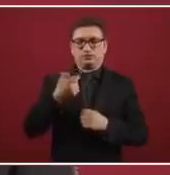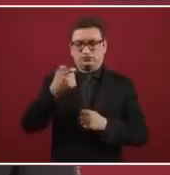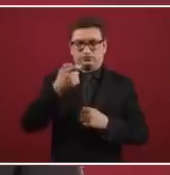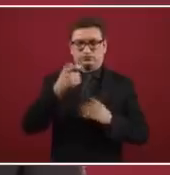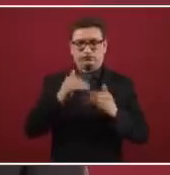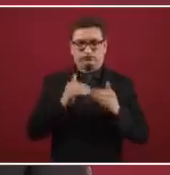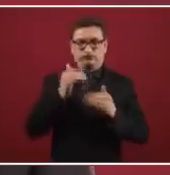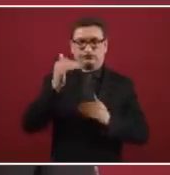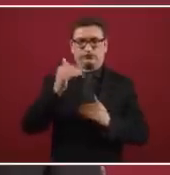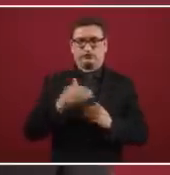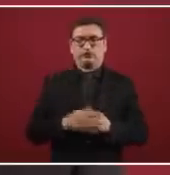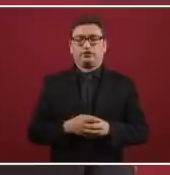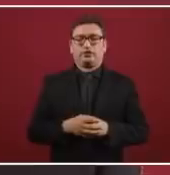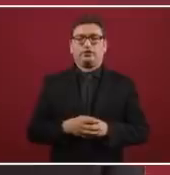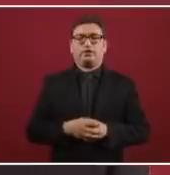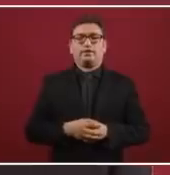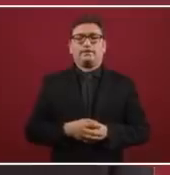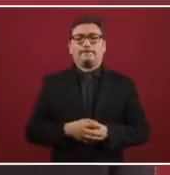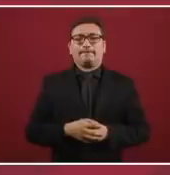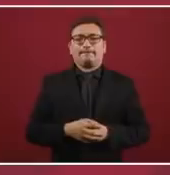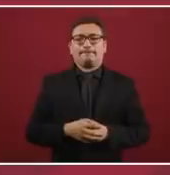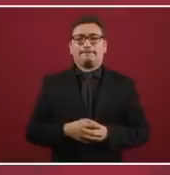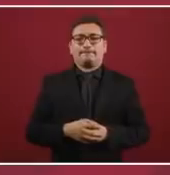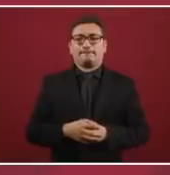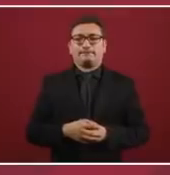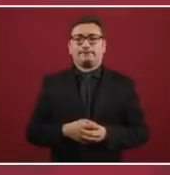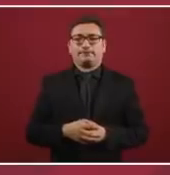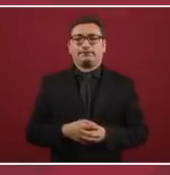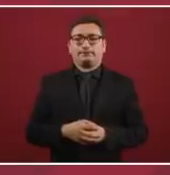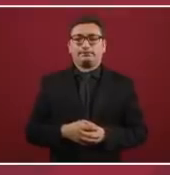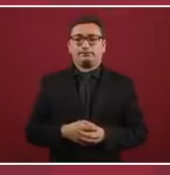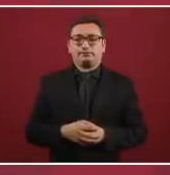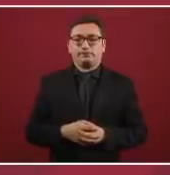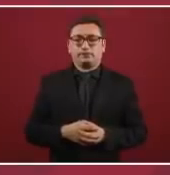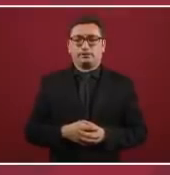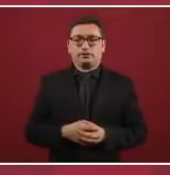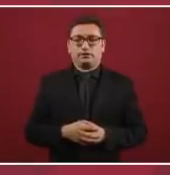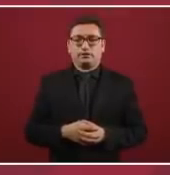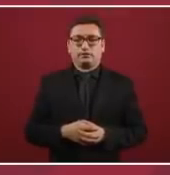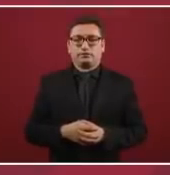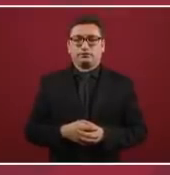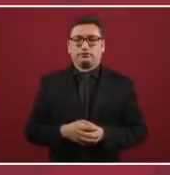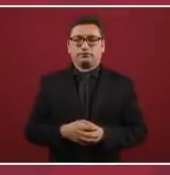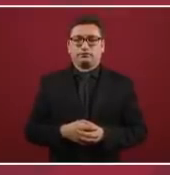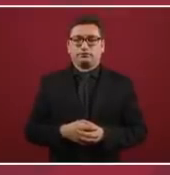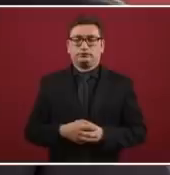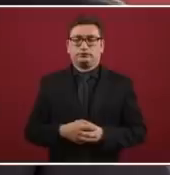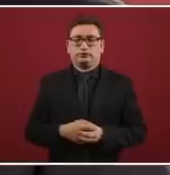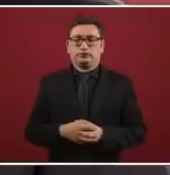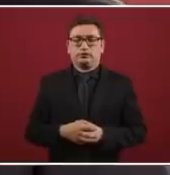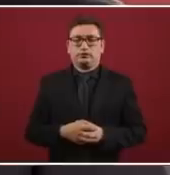del precio de las